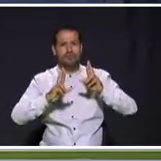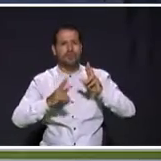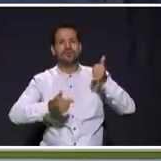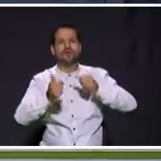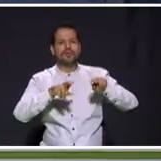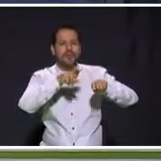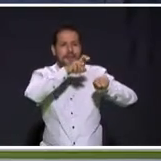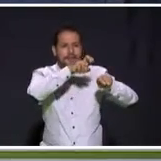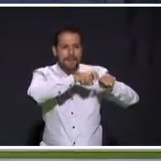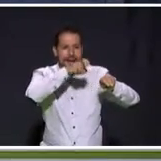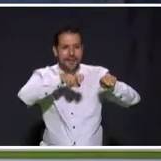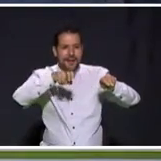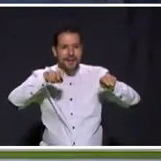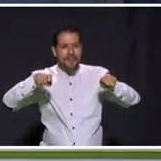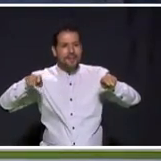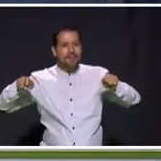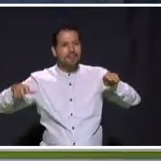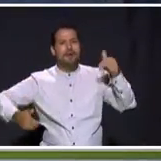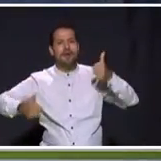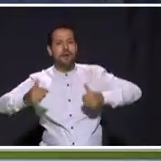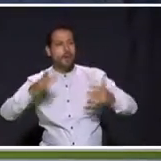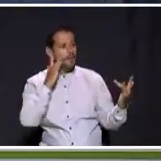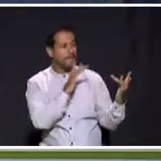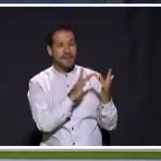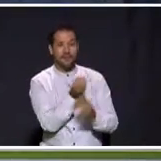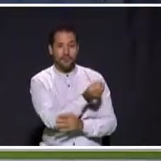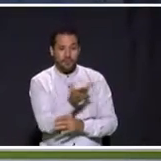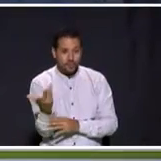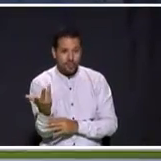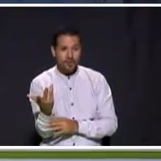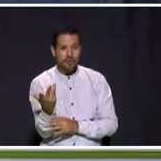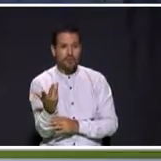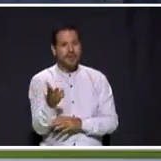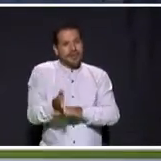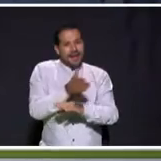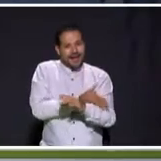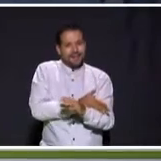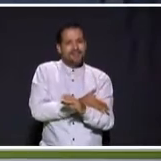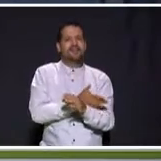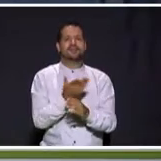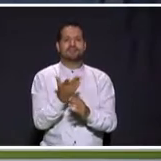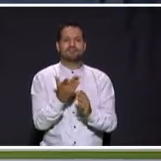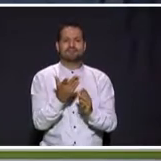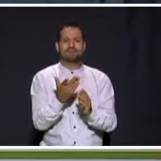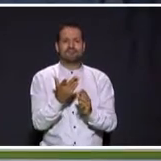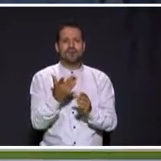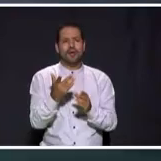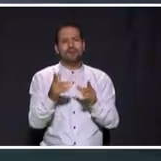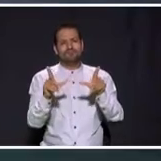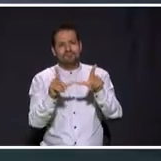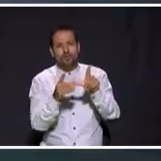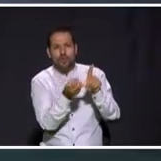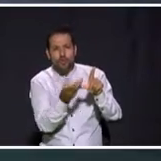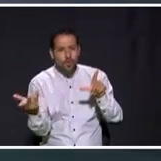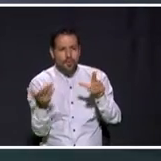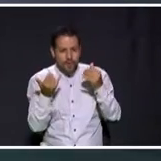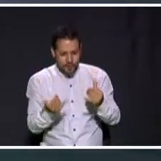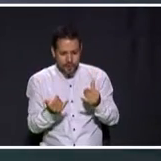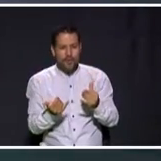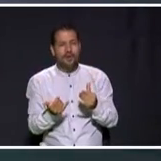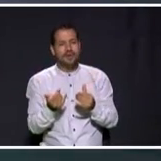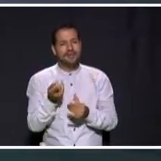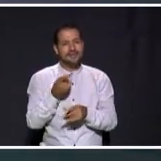en las que estarán sentados durante esta noche normalmente lo hacemos por orden de tarjetón esta noche fue por suerte hicimos la variación lo hicimos igual que